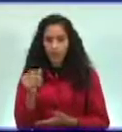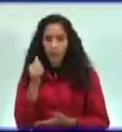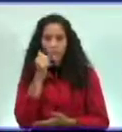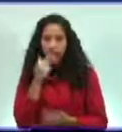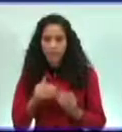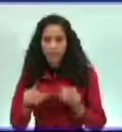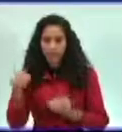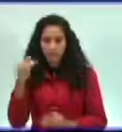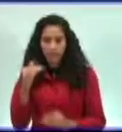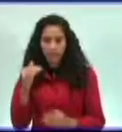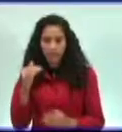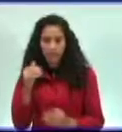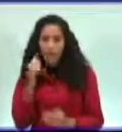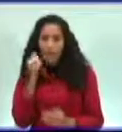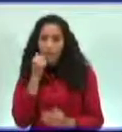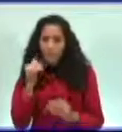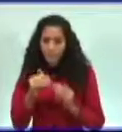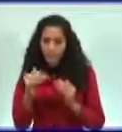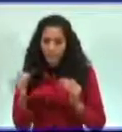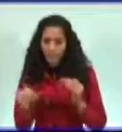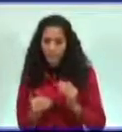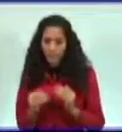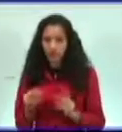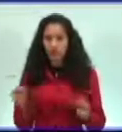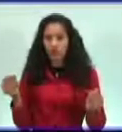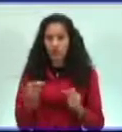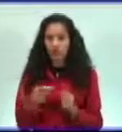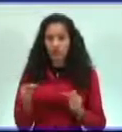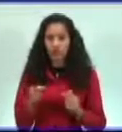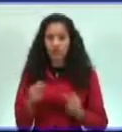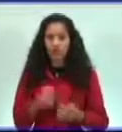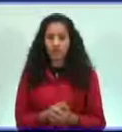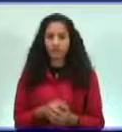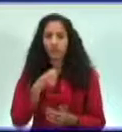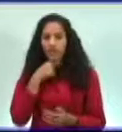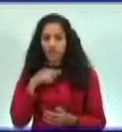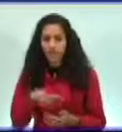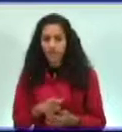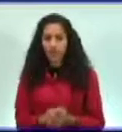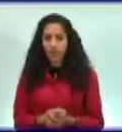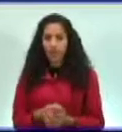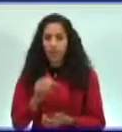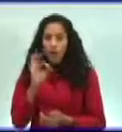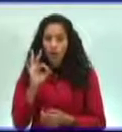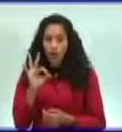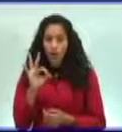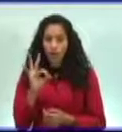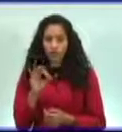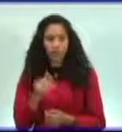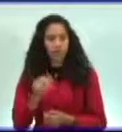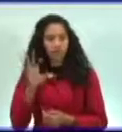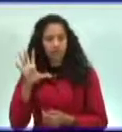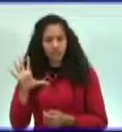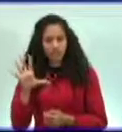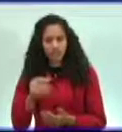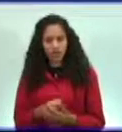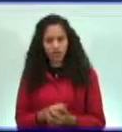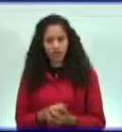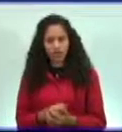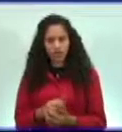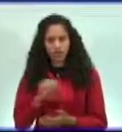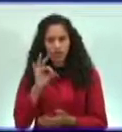que, menor que, igual a, por ejemplo, 8 y 5.